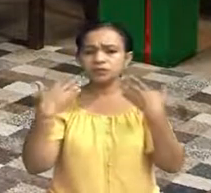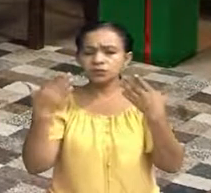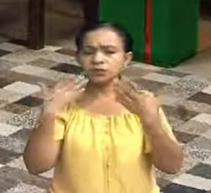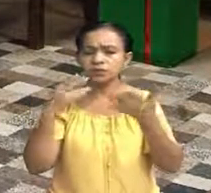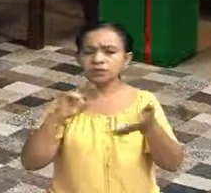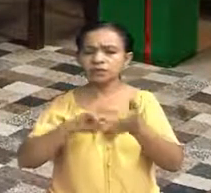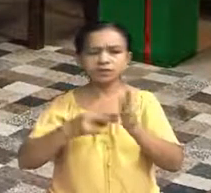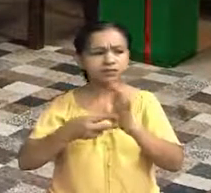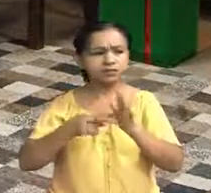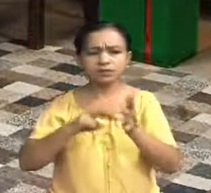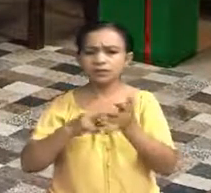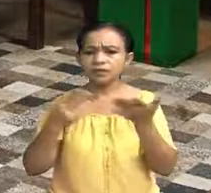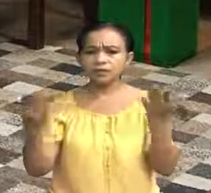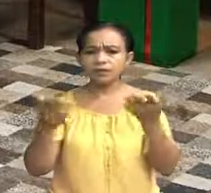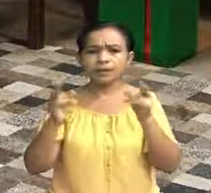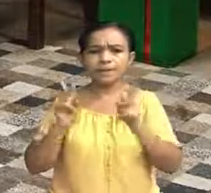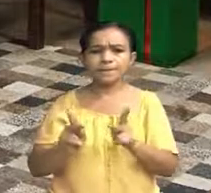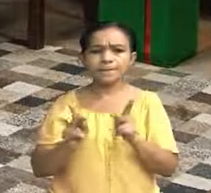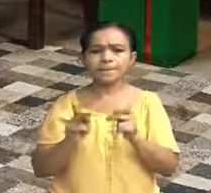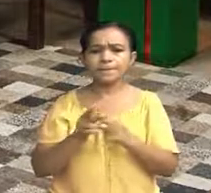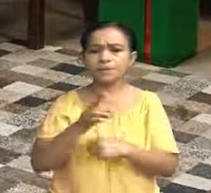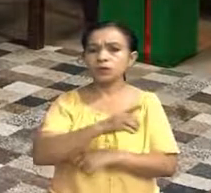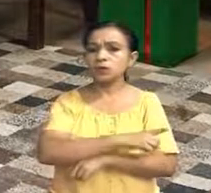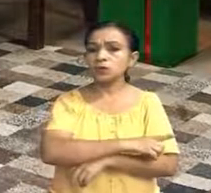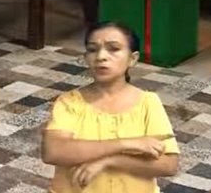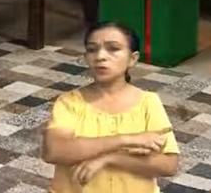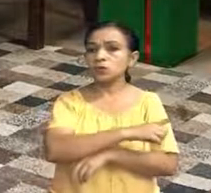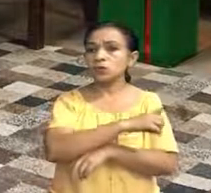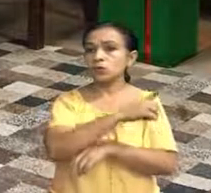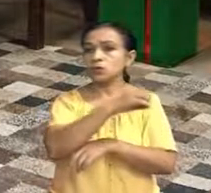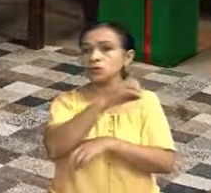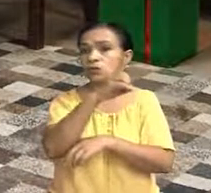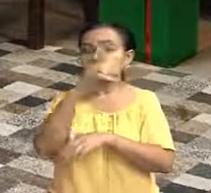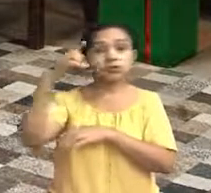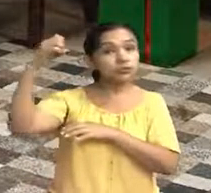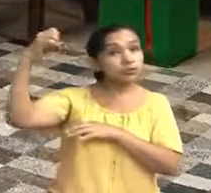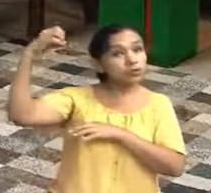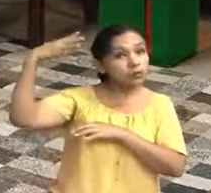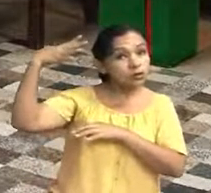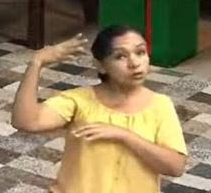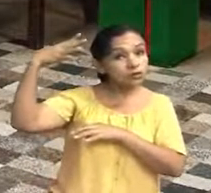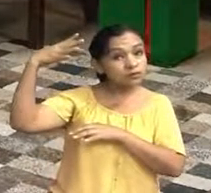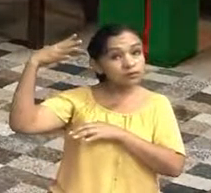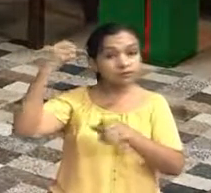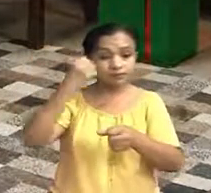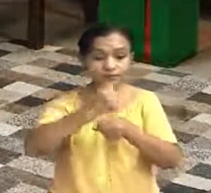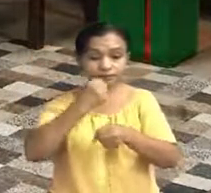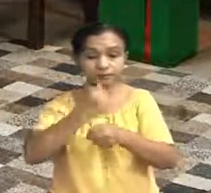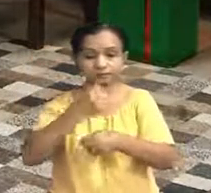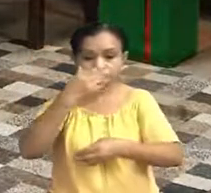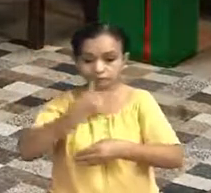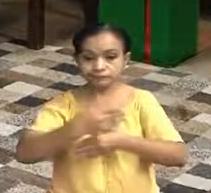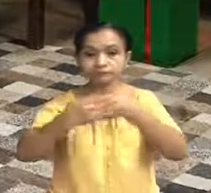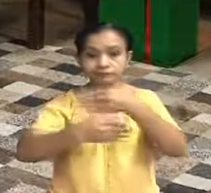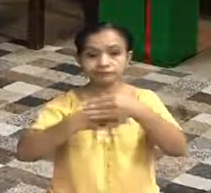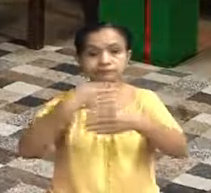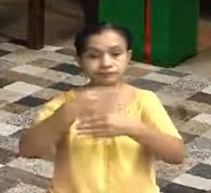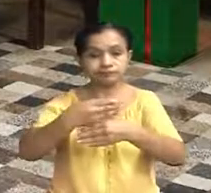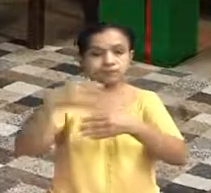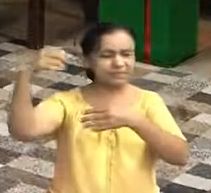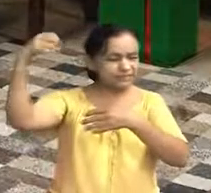qué nos referimos? Por ejemplo, a alguien que pasó todo el día asoleándose, un trabajador de la construcción que es muy usual,